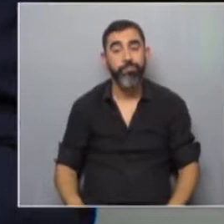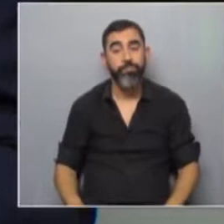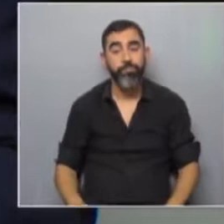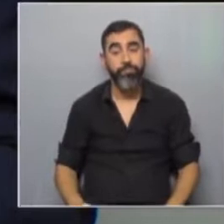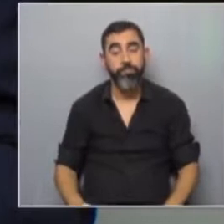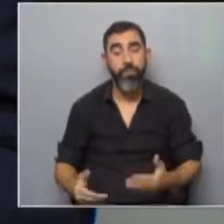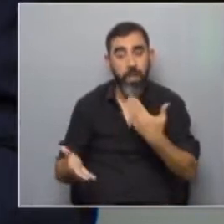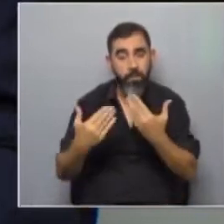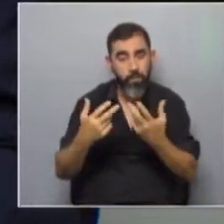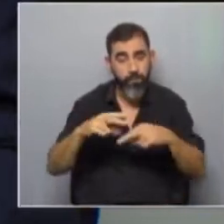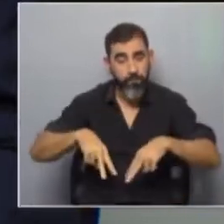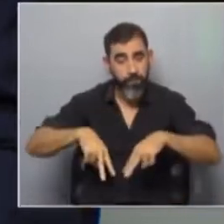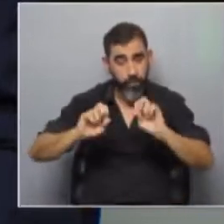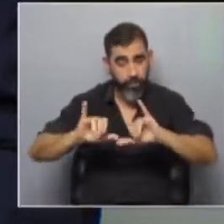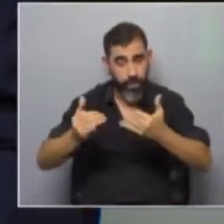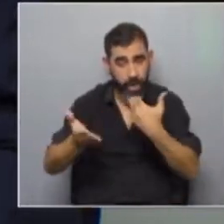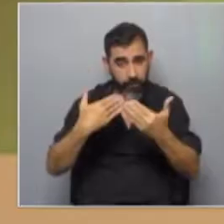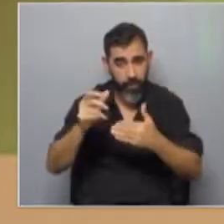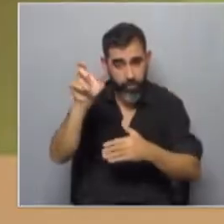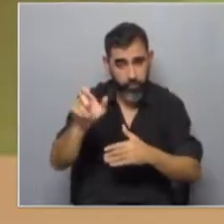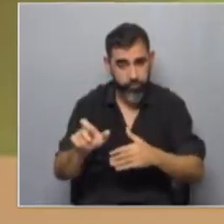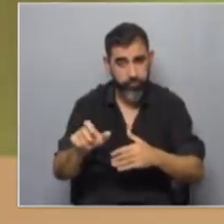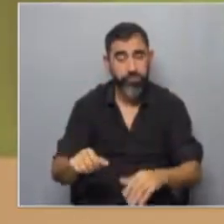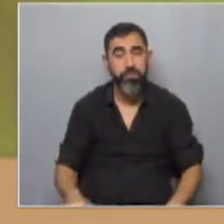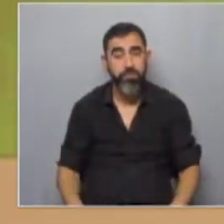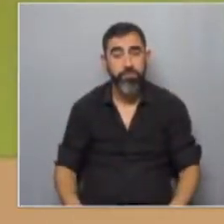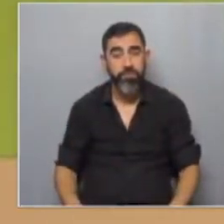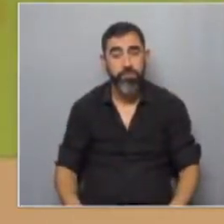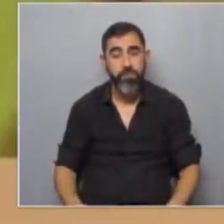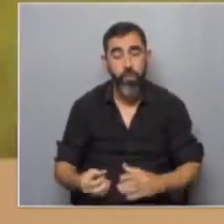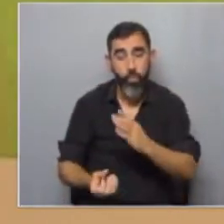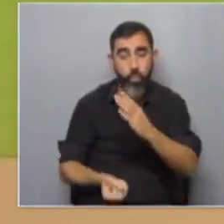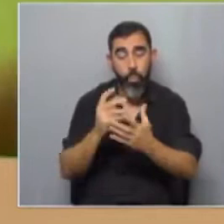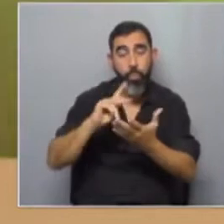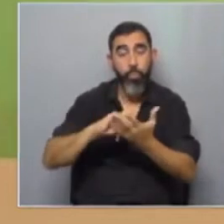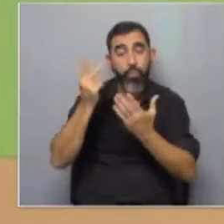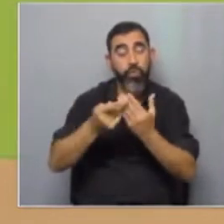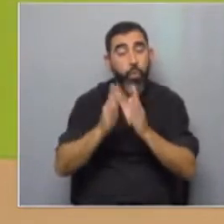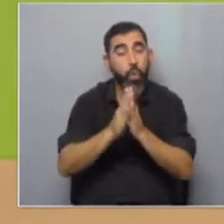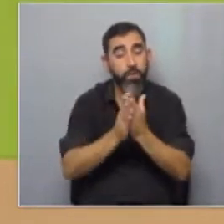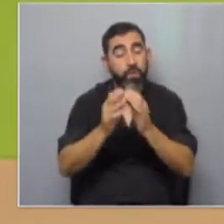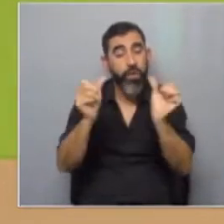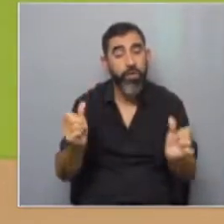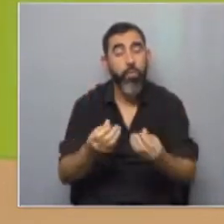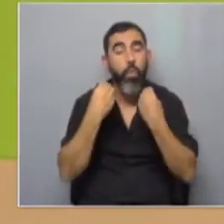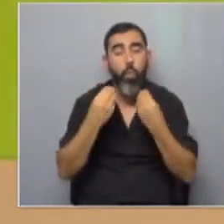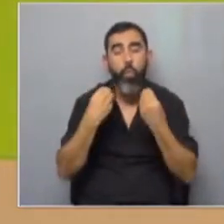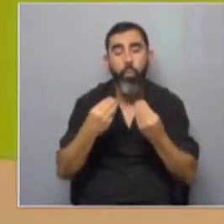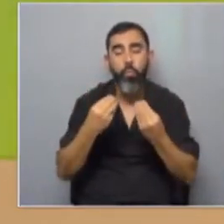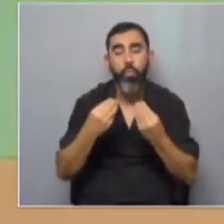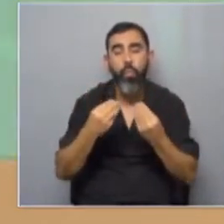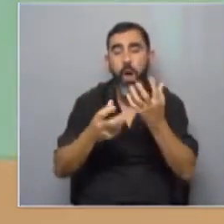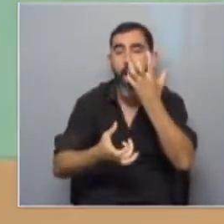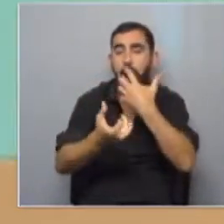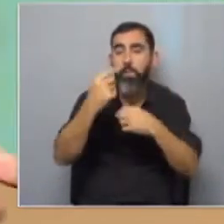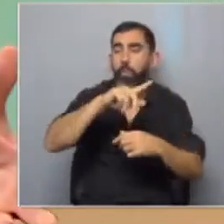Como son de charcos, hay muchas que son muy endémicas, entonces si tenés un problema local, podés Se tener un extingue la problema especie. para toda la especie, Claro. digamos. Está bien. Hace un